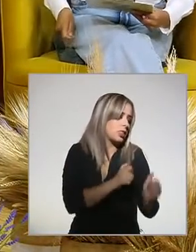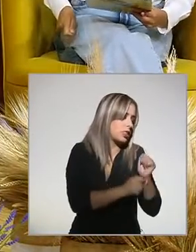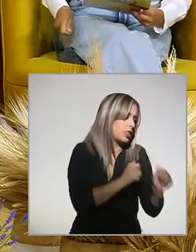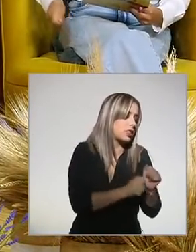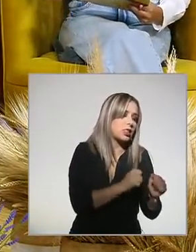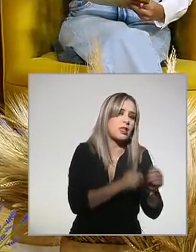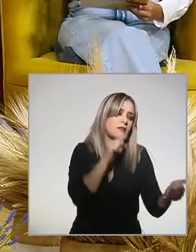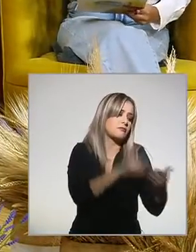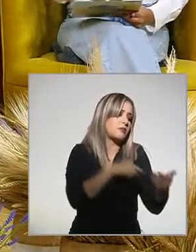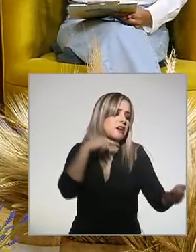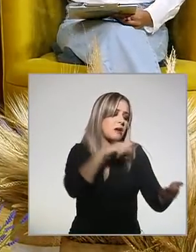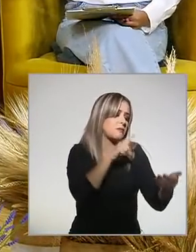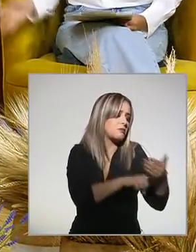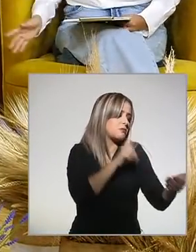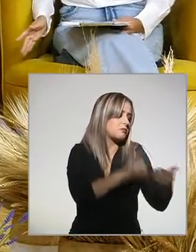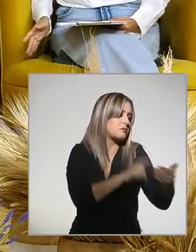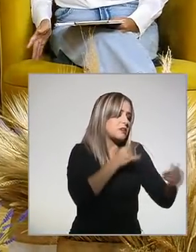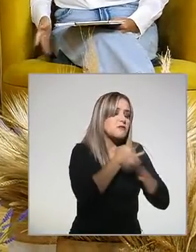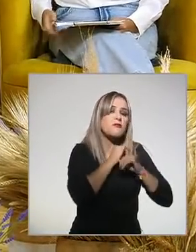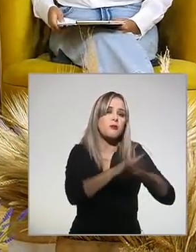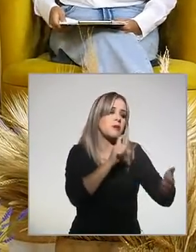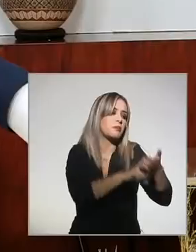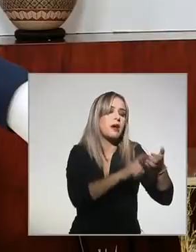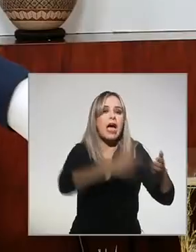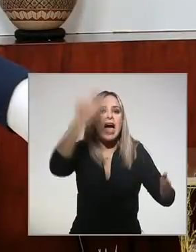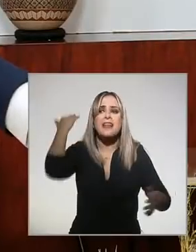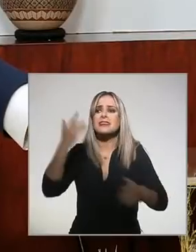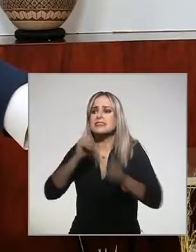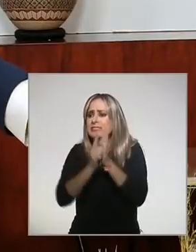un solo clic y que broncas, puedes ver en tiempo real todo.